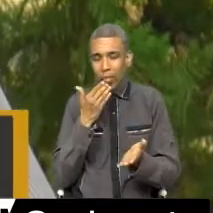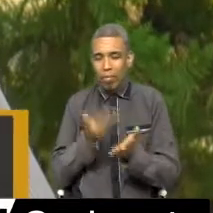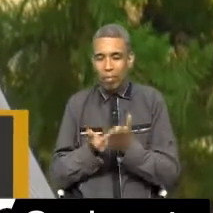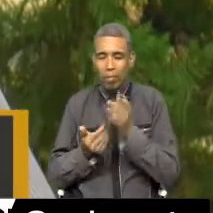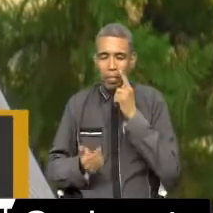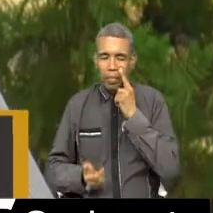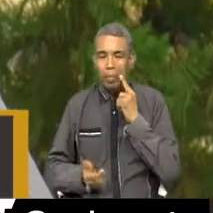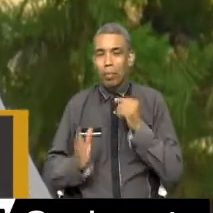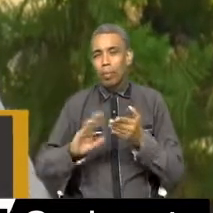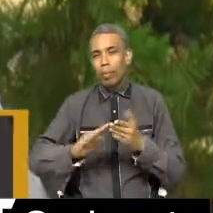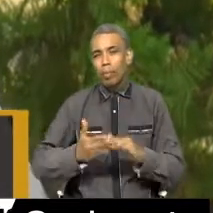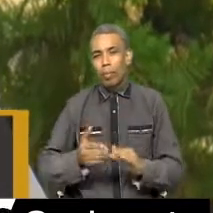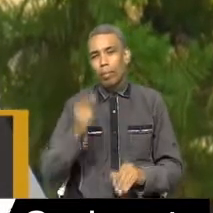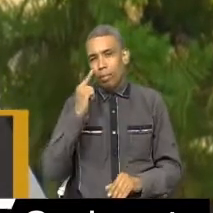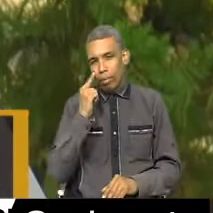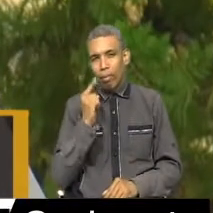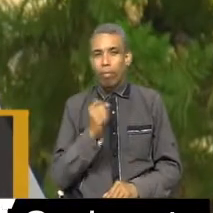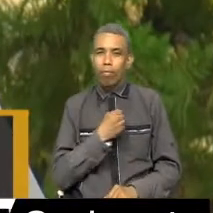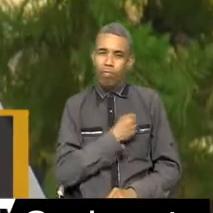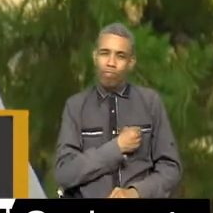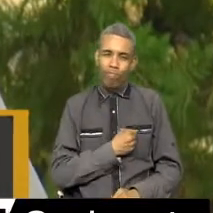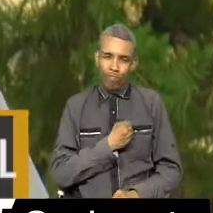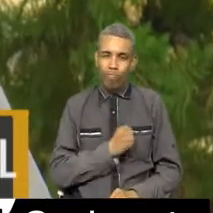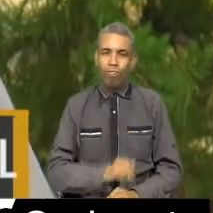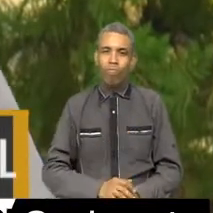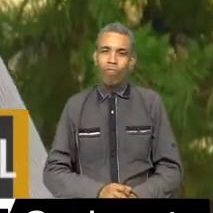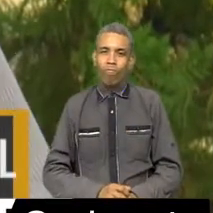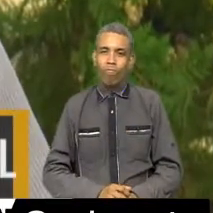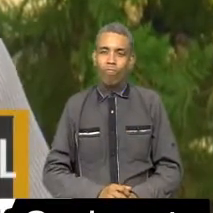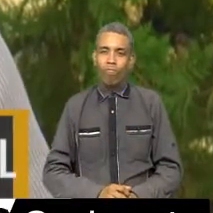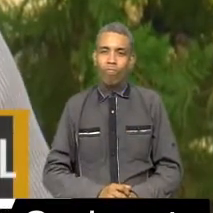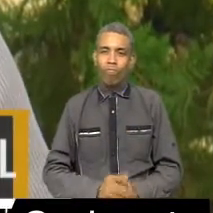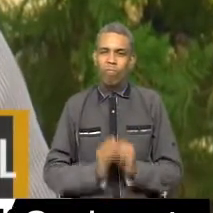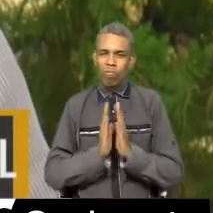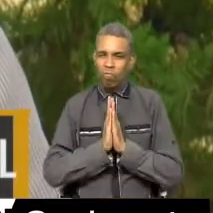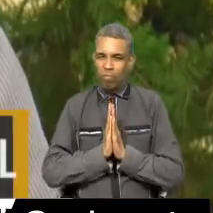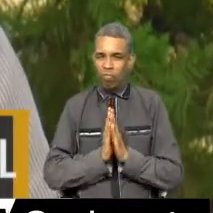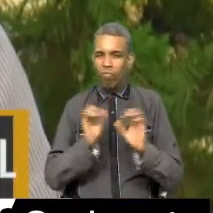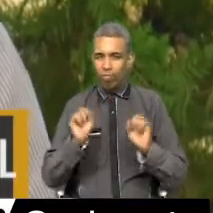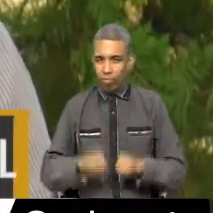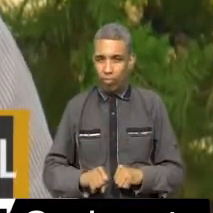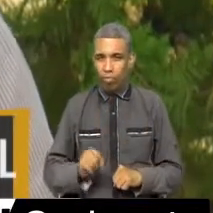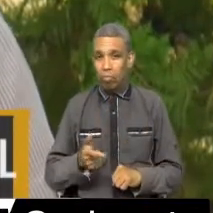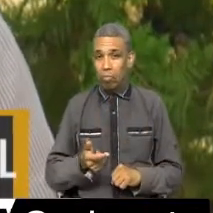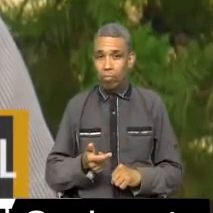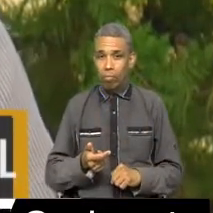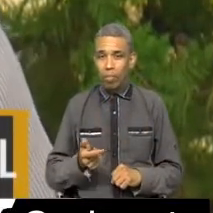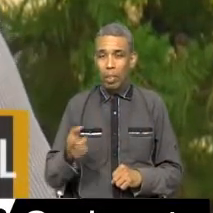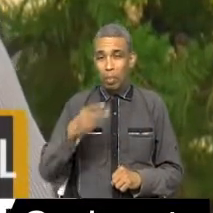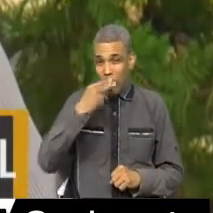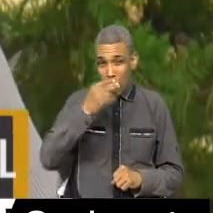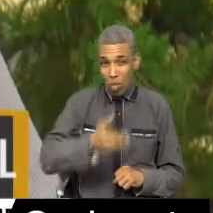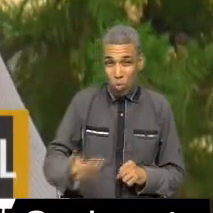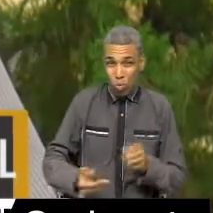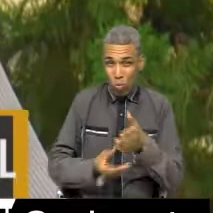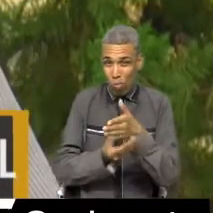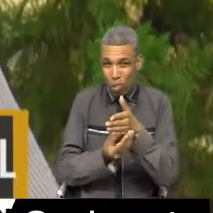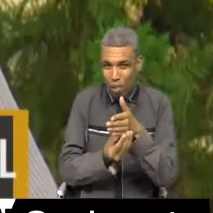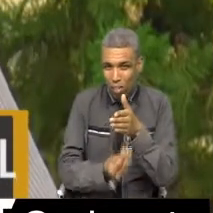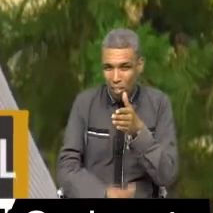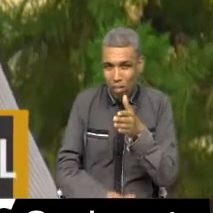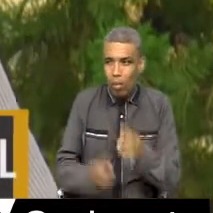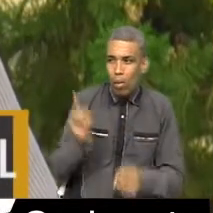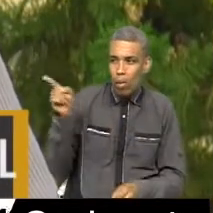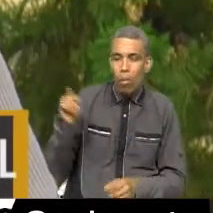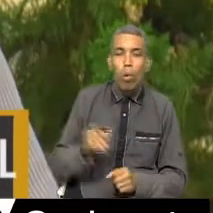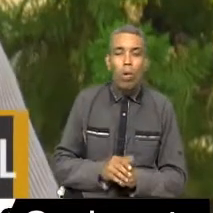invitación a todos los habitantes para que, si nos pueden donar regalos para los niños pobres de la parroquia